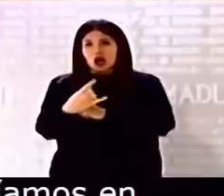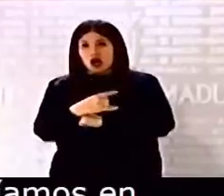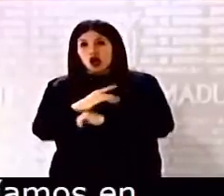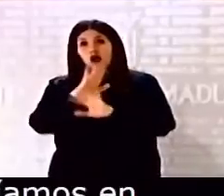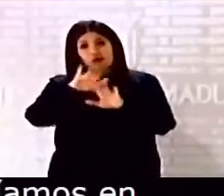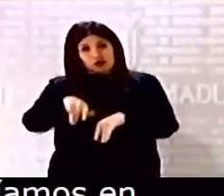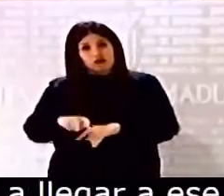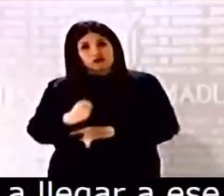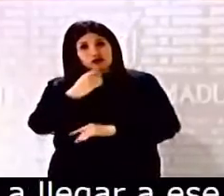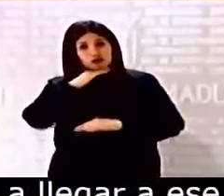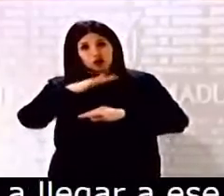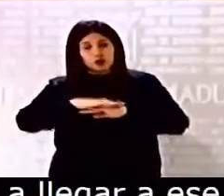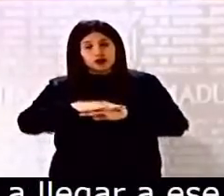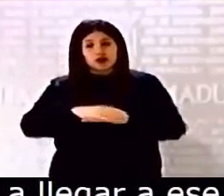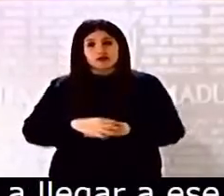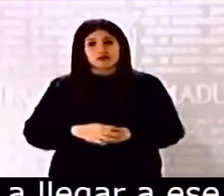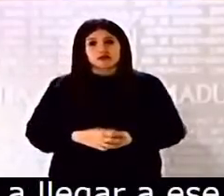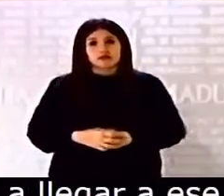Y llegó ese momento.